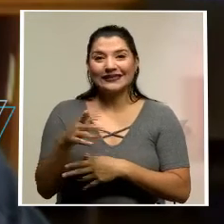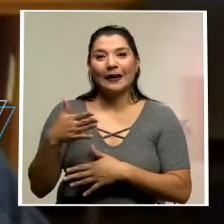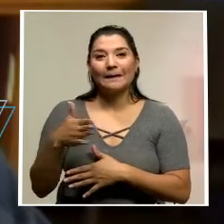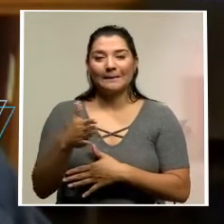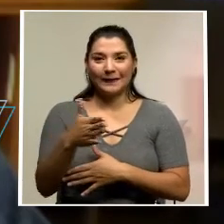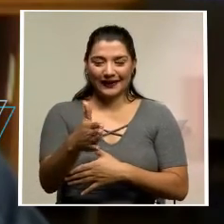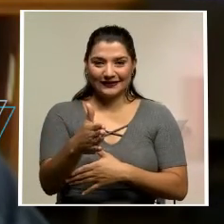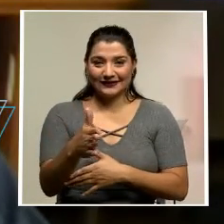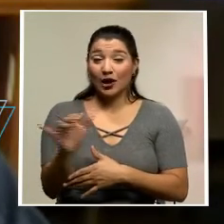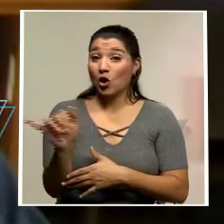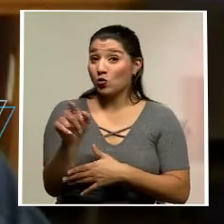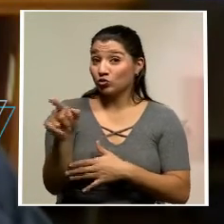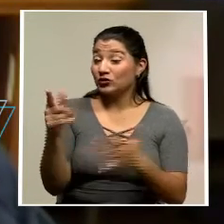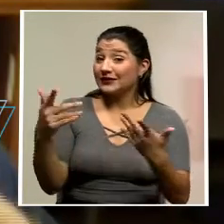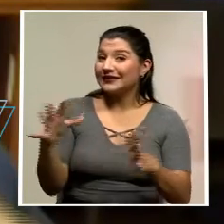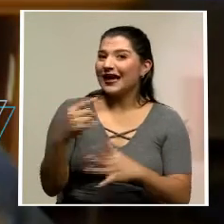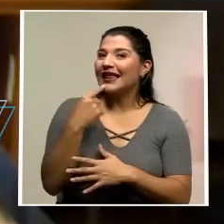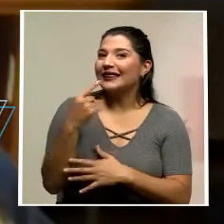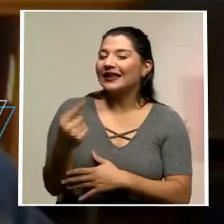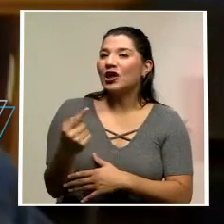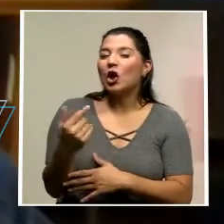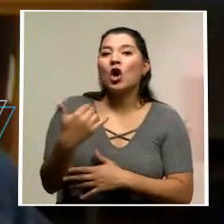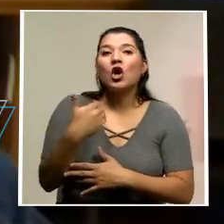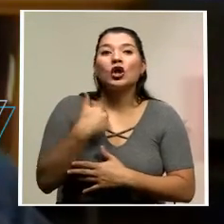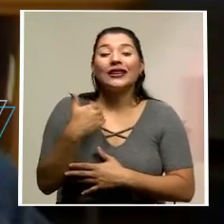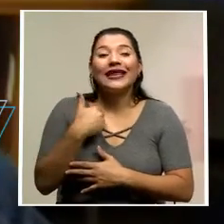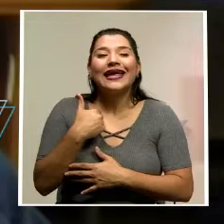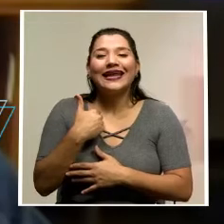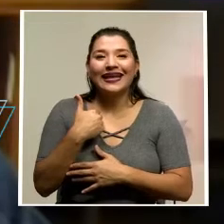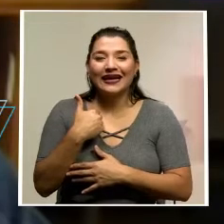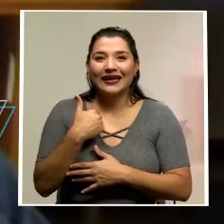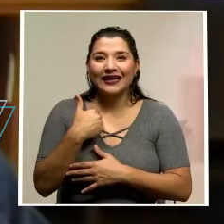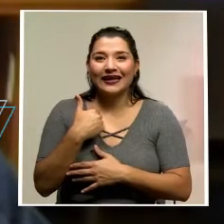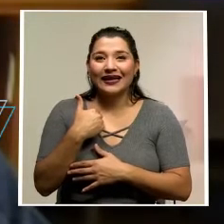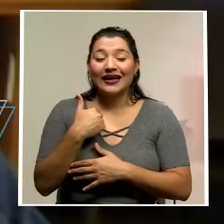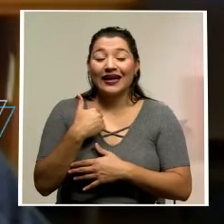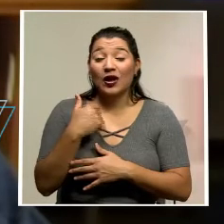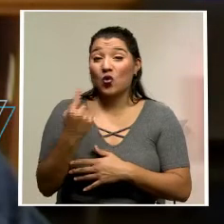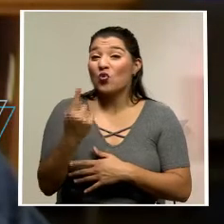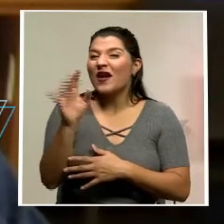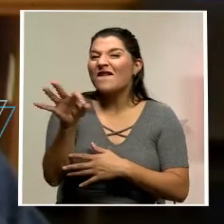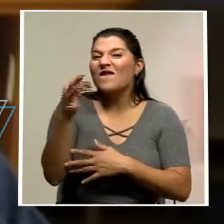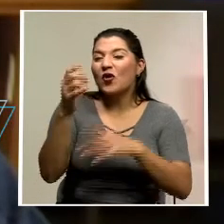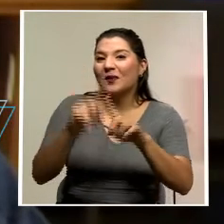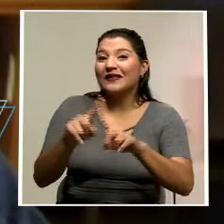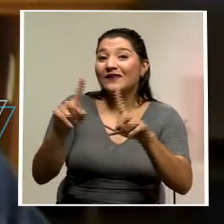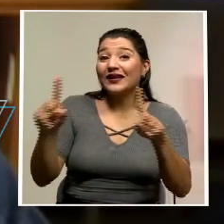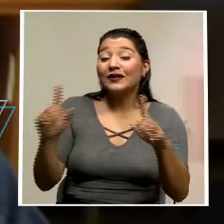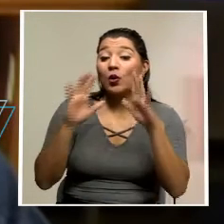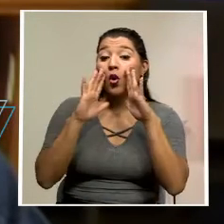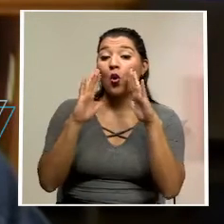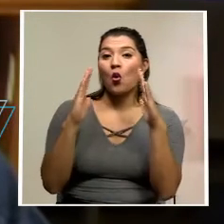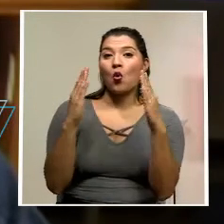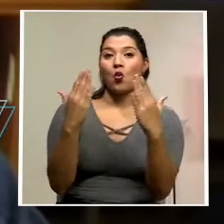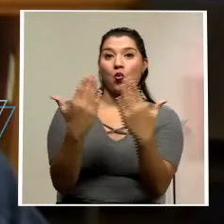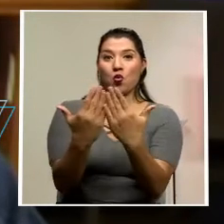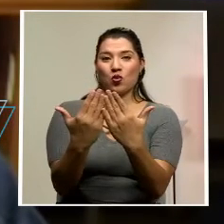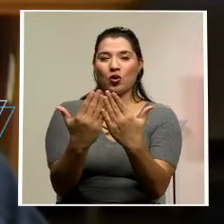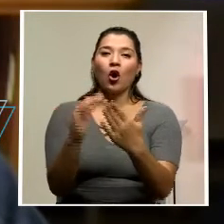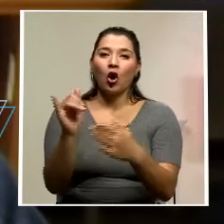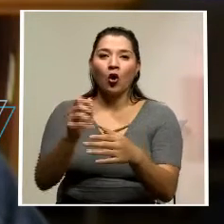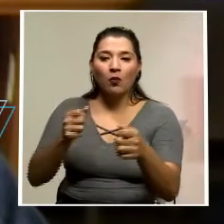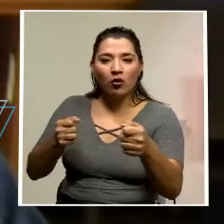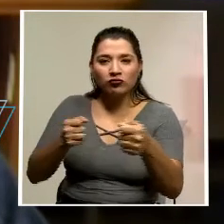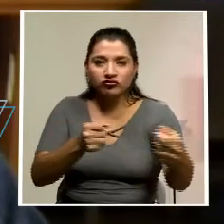como usted bien lo dijo, es que tienen esa forma tan peculiar con su rostro alargado en forma de sierra y por eso